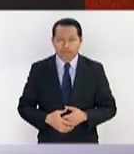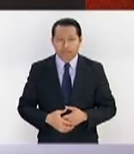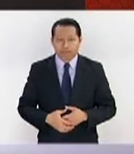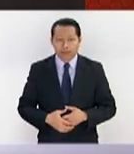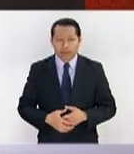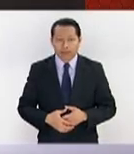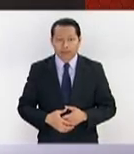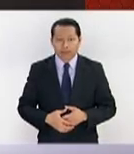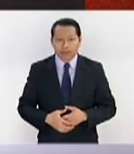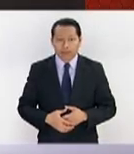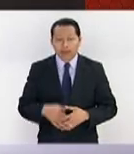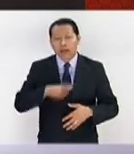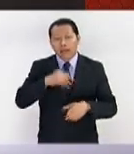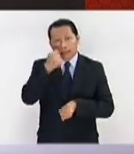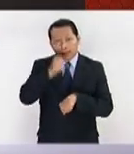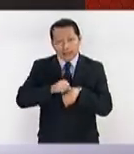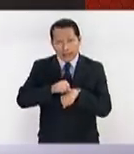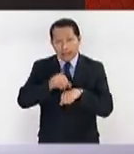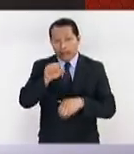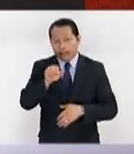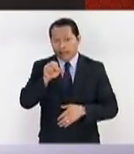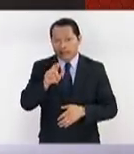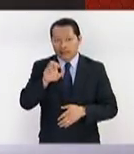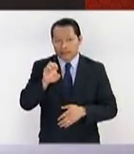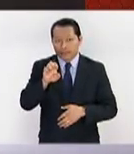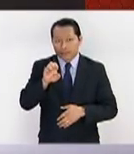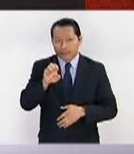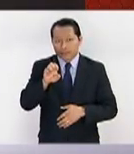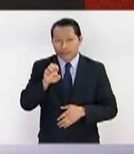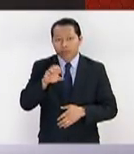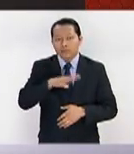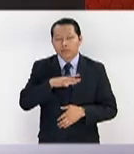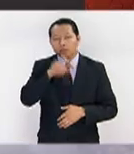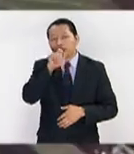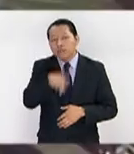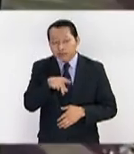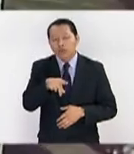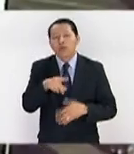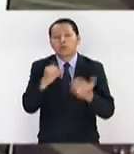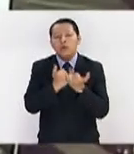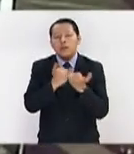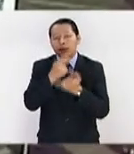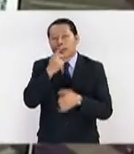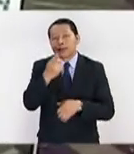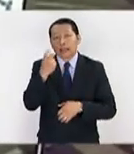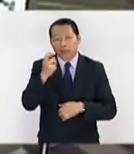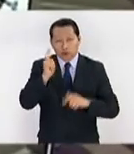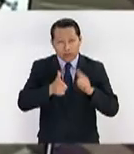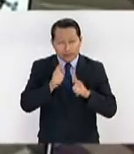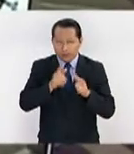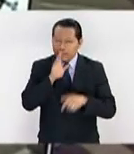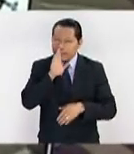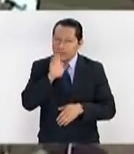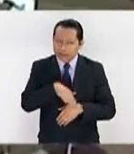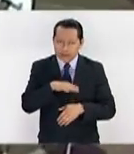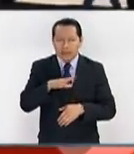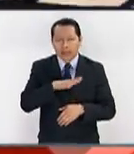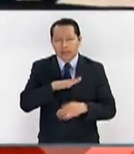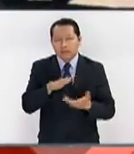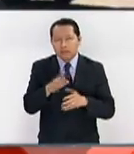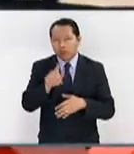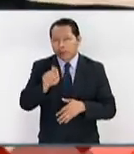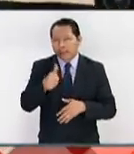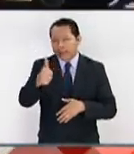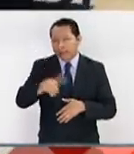Y la Secretaría de Relaciones Exteriores también condenó el tiroteo que dejó más de